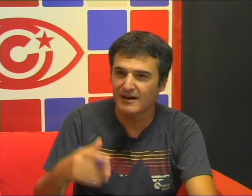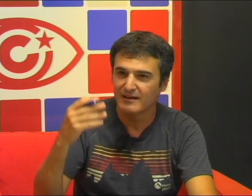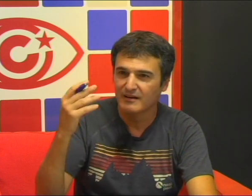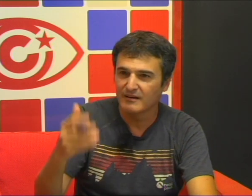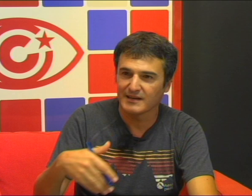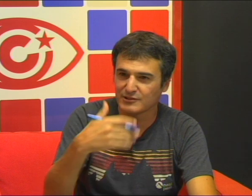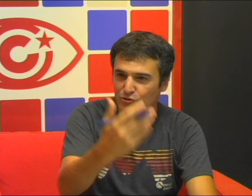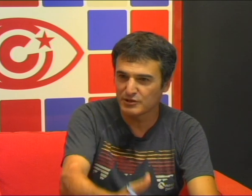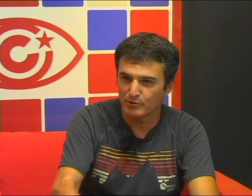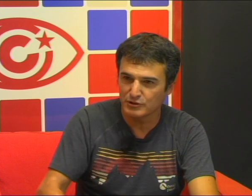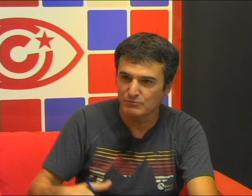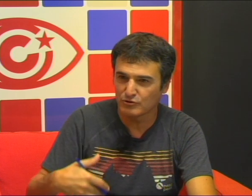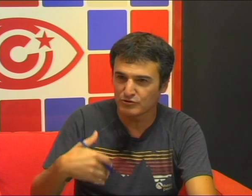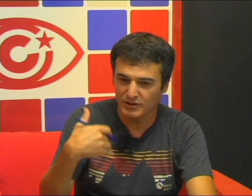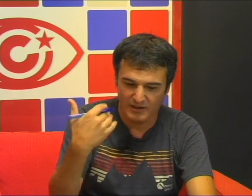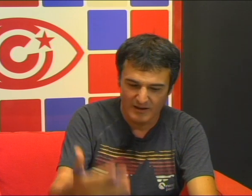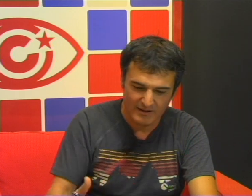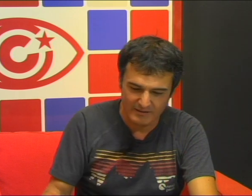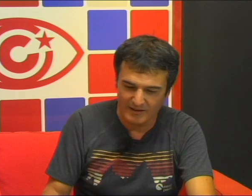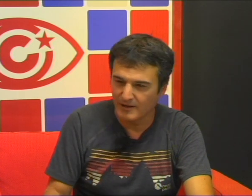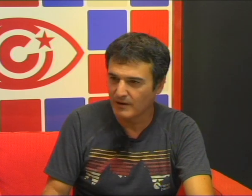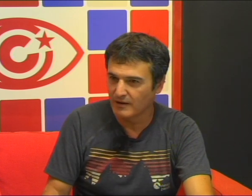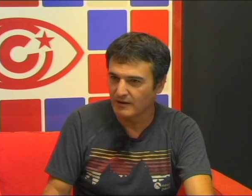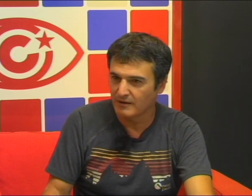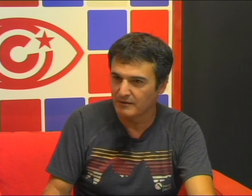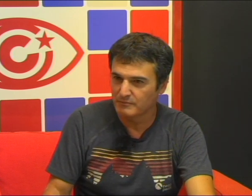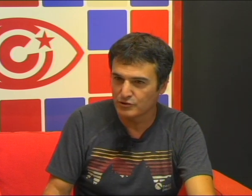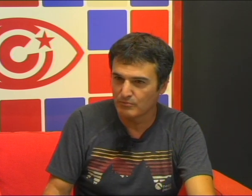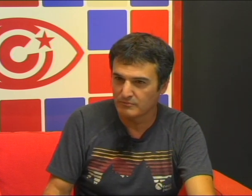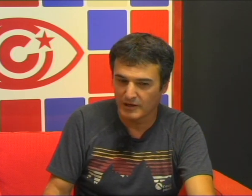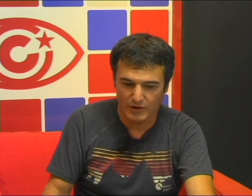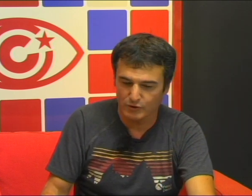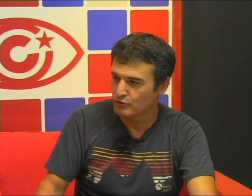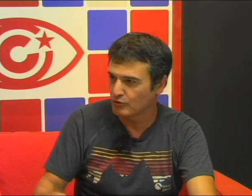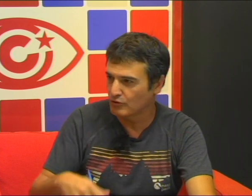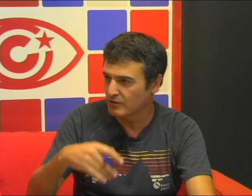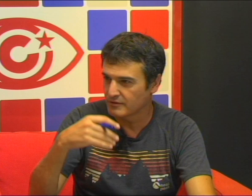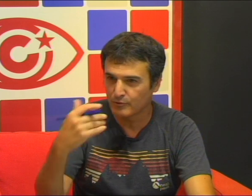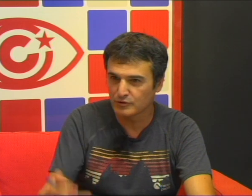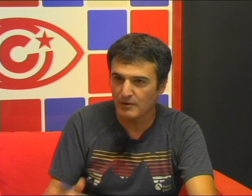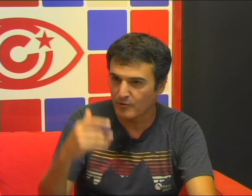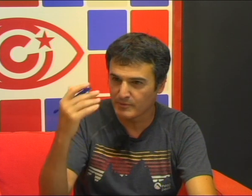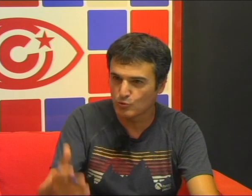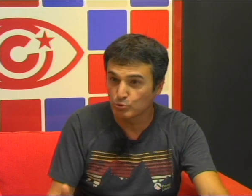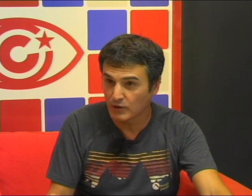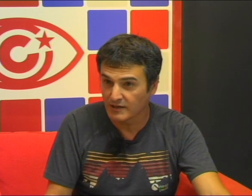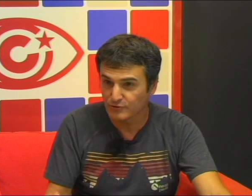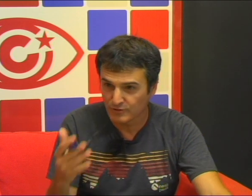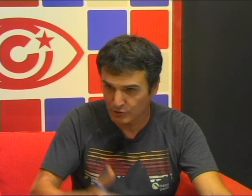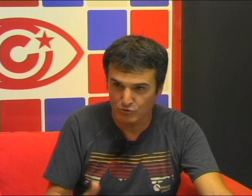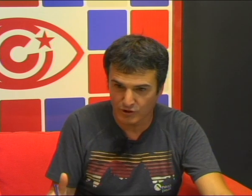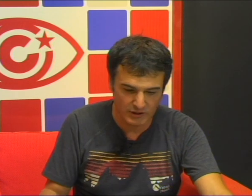y asesores deportivos gente que lleva misión barrio adentro deportiva programas culturales